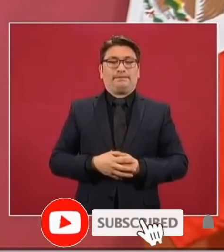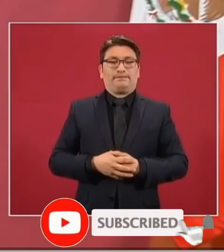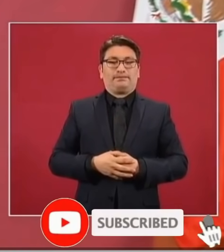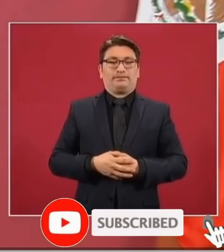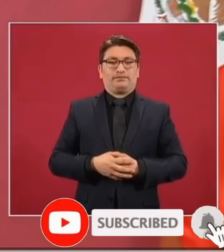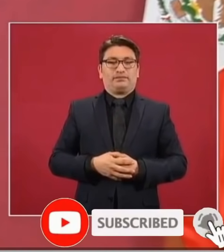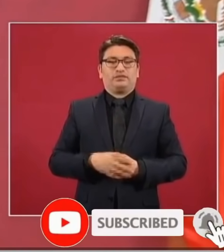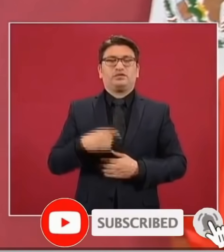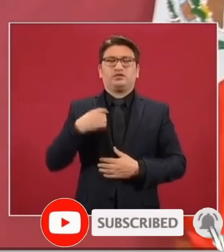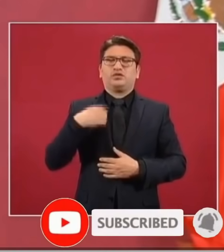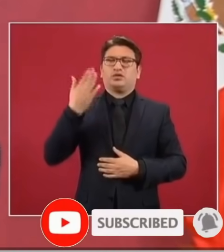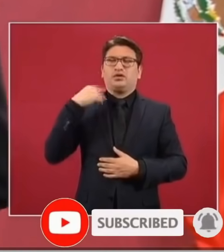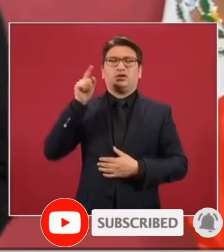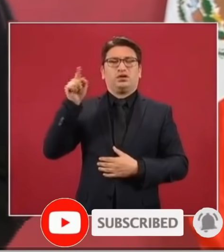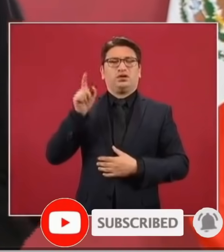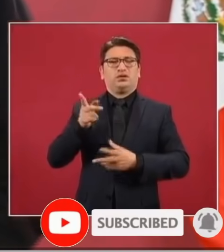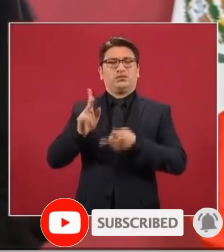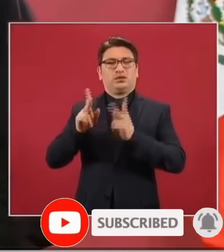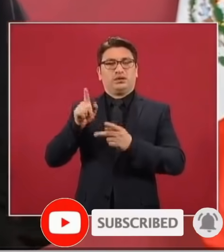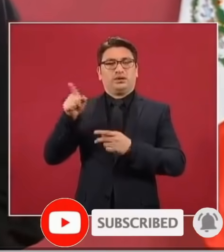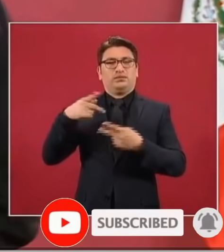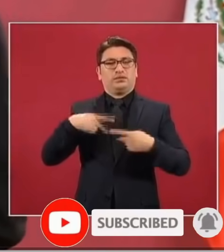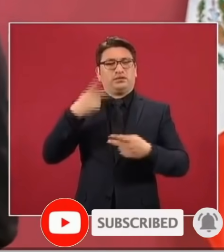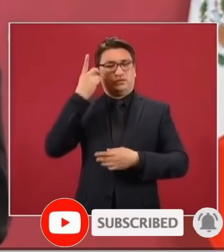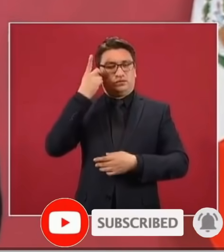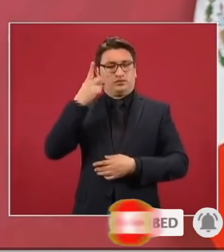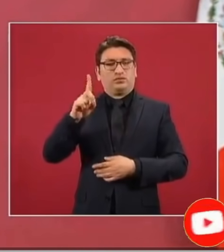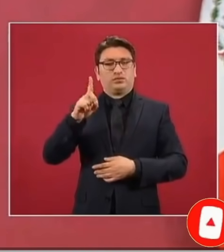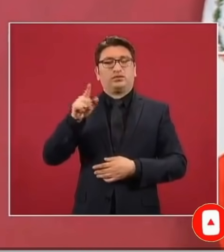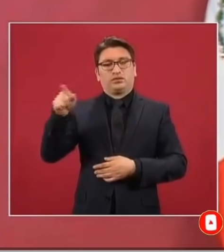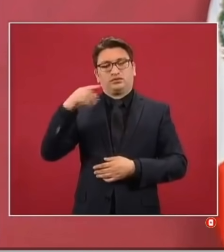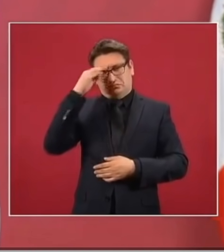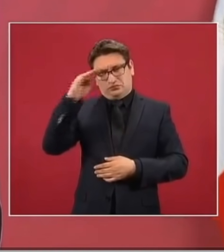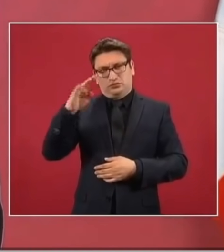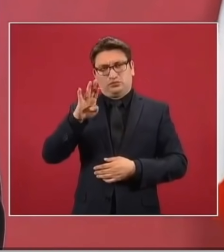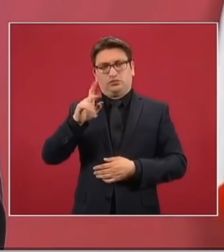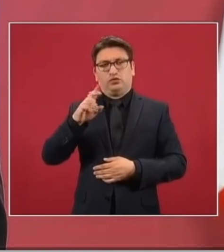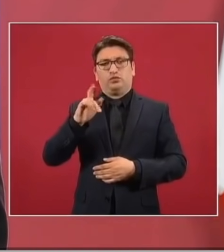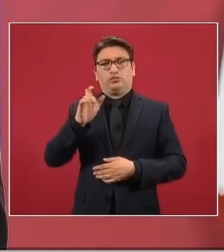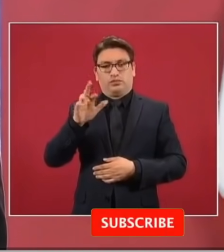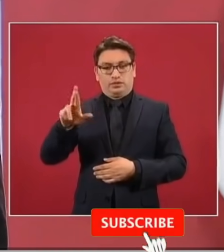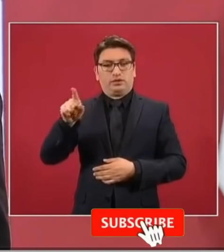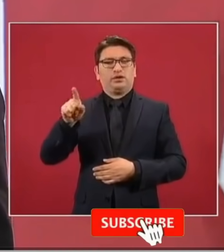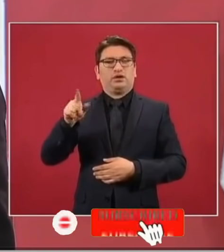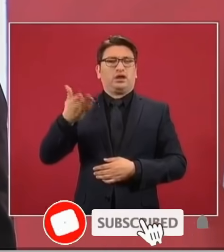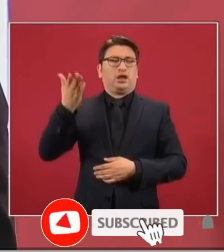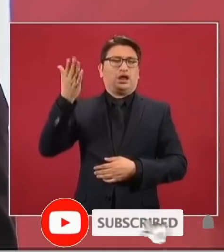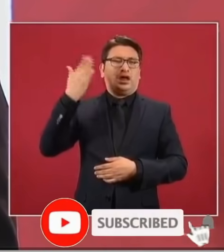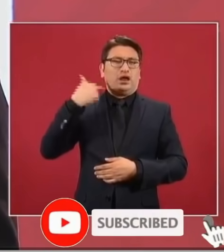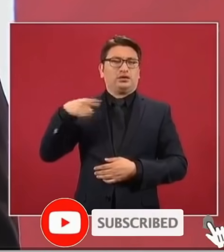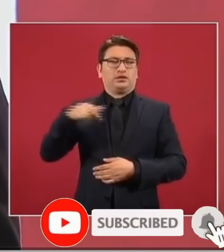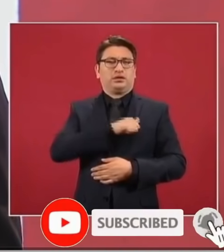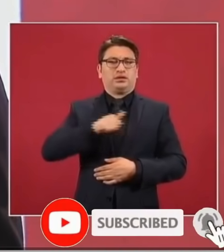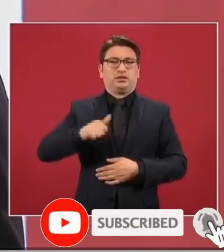incluso hablé con el dueño, señor Bloomberg, fue alcalde de Nueva